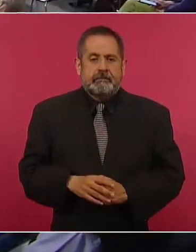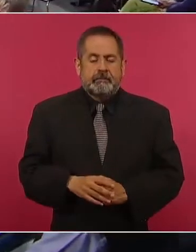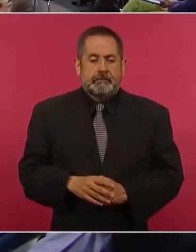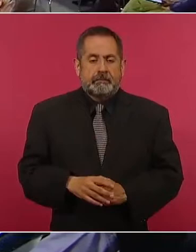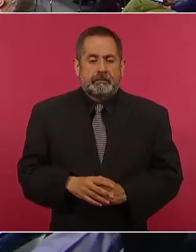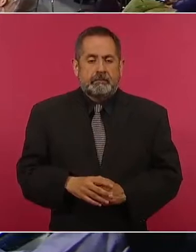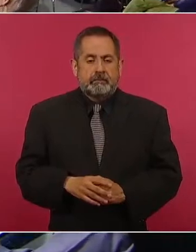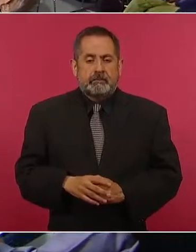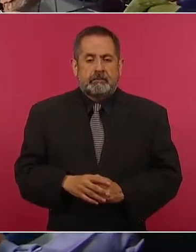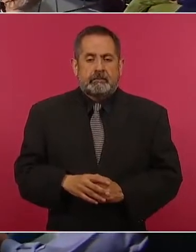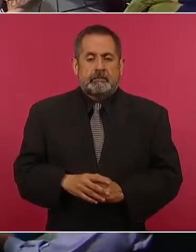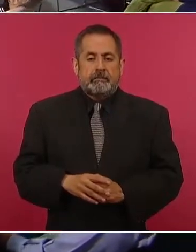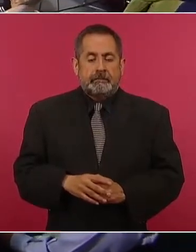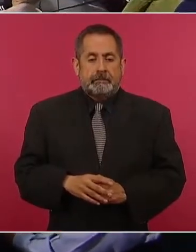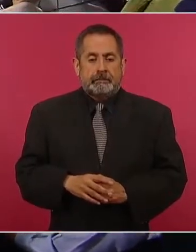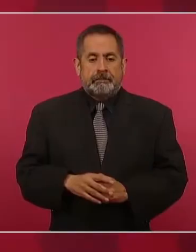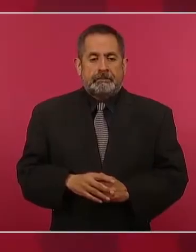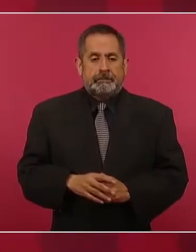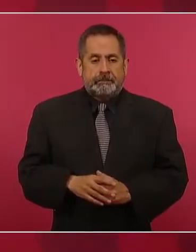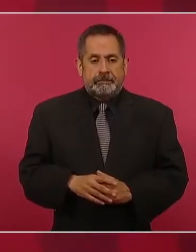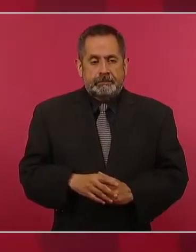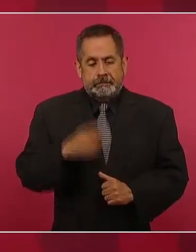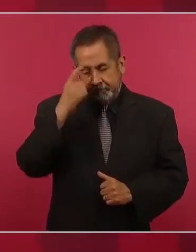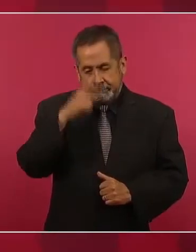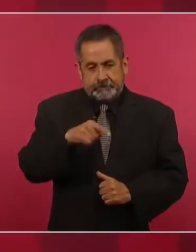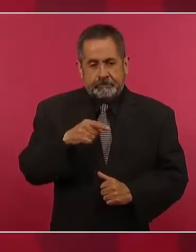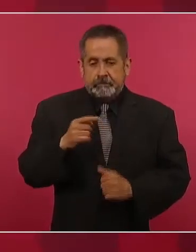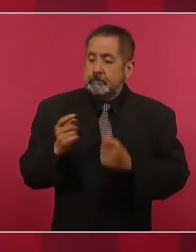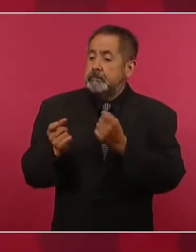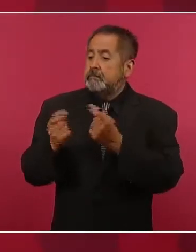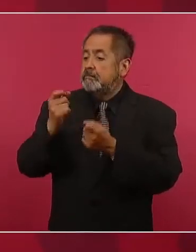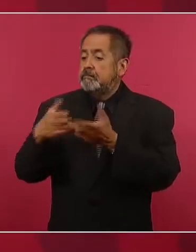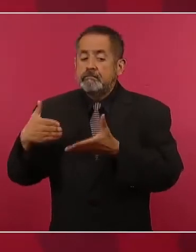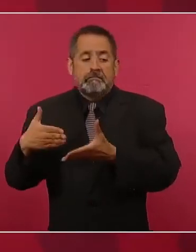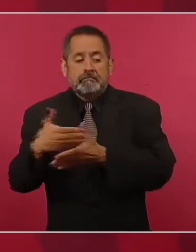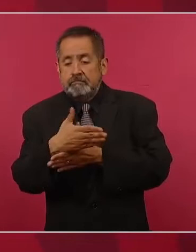No para que solo entraran los que pasaran el examen,